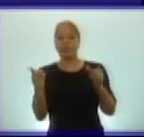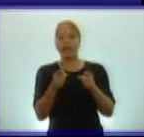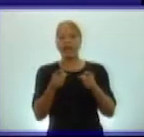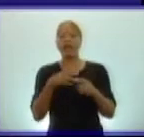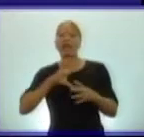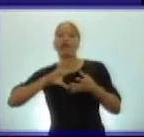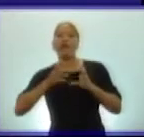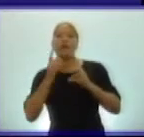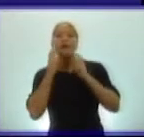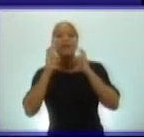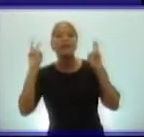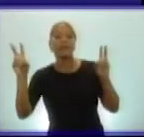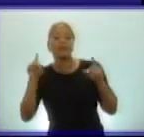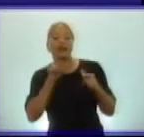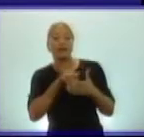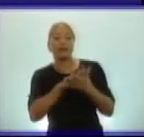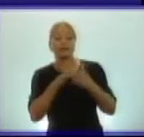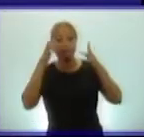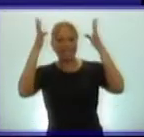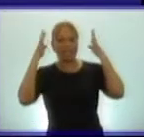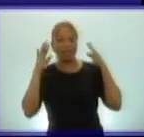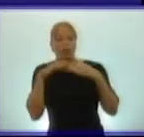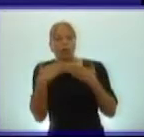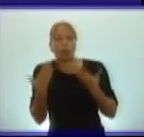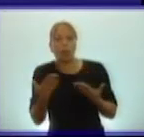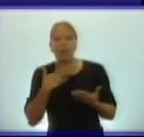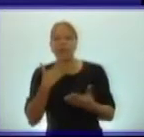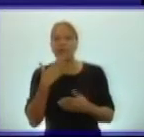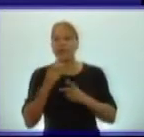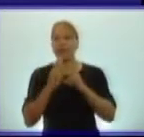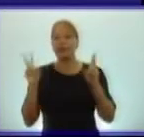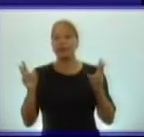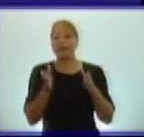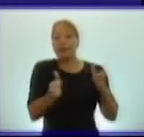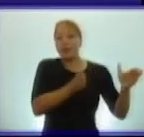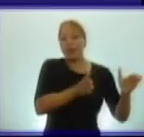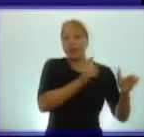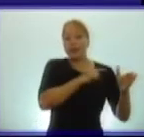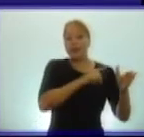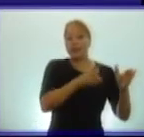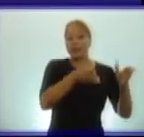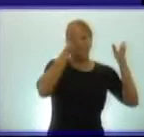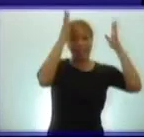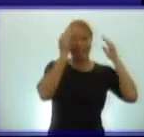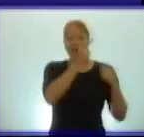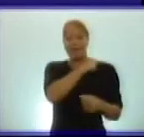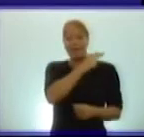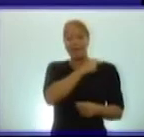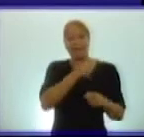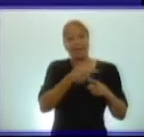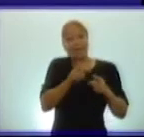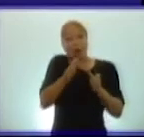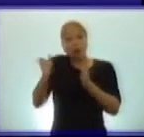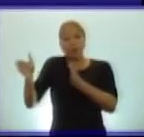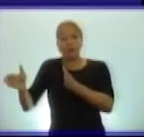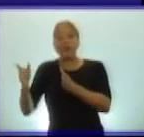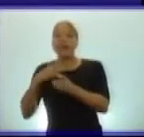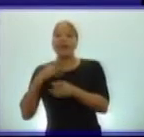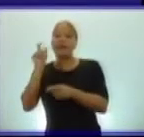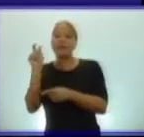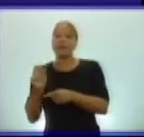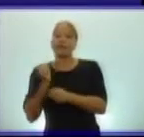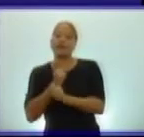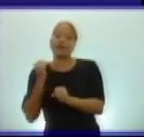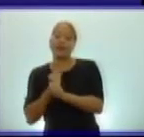señorío, cómo se vivía en ese territorio. Por una parte el señor feudal y por otra parte el campesino dependiente. Entonces le damos unos minutos para que